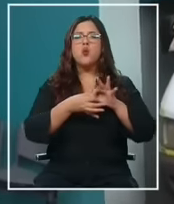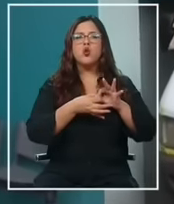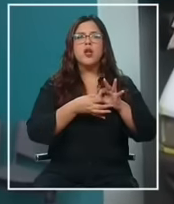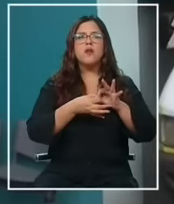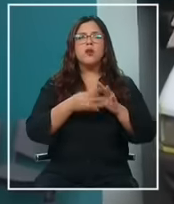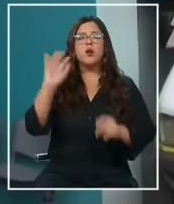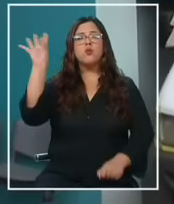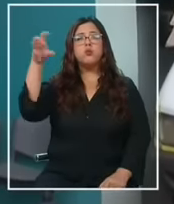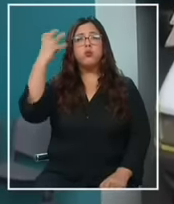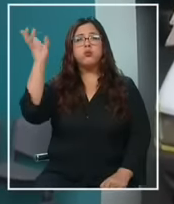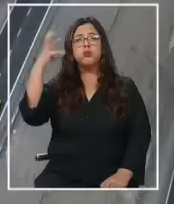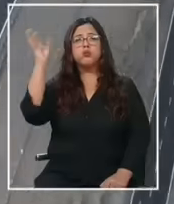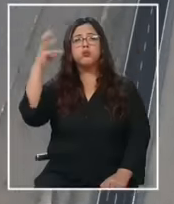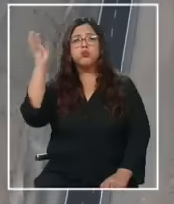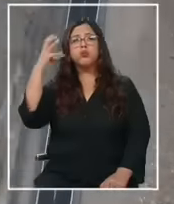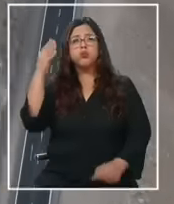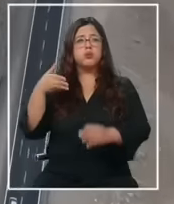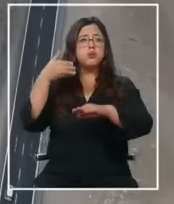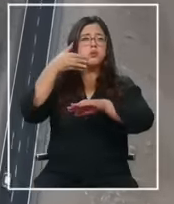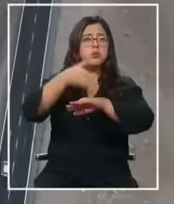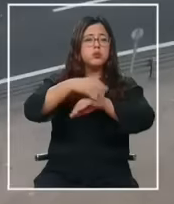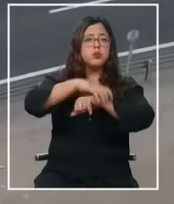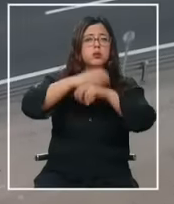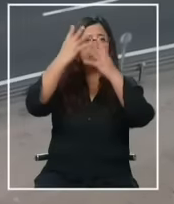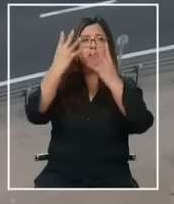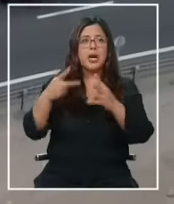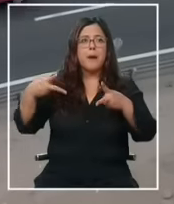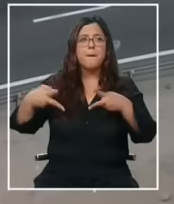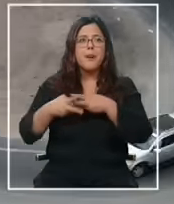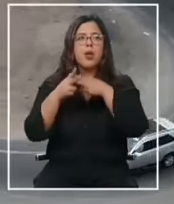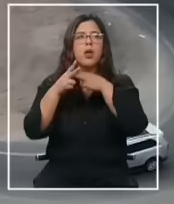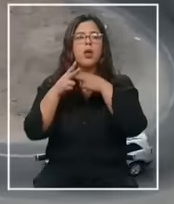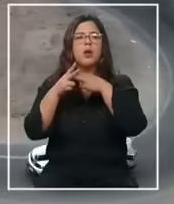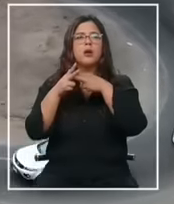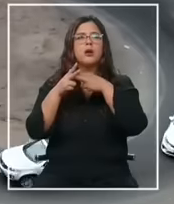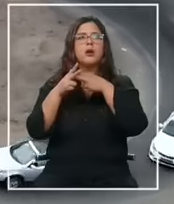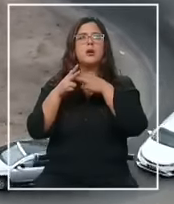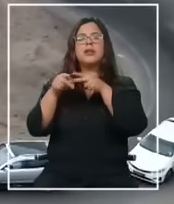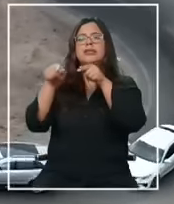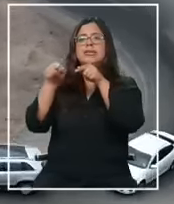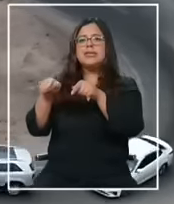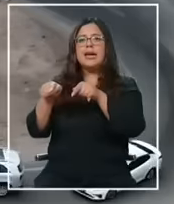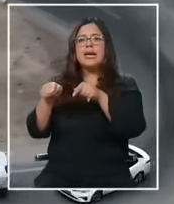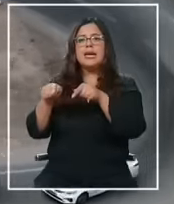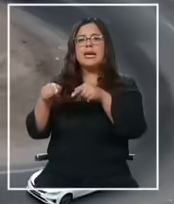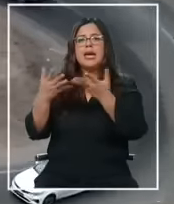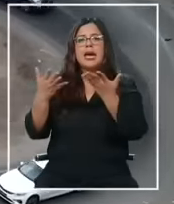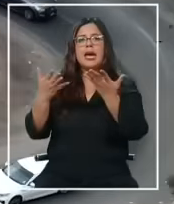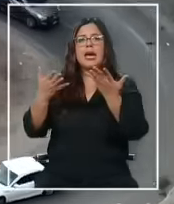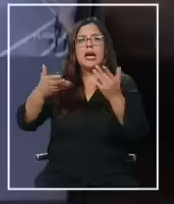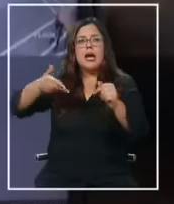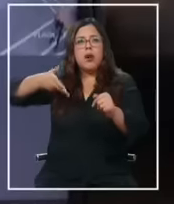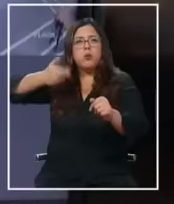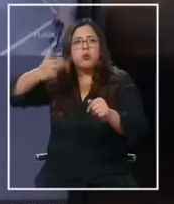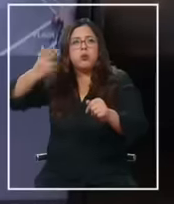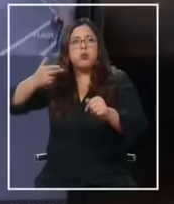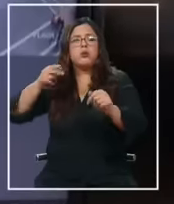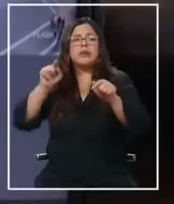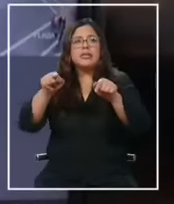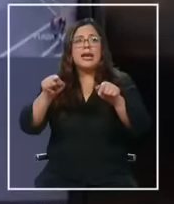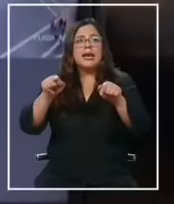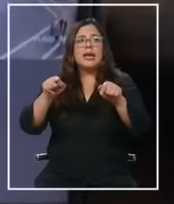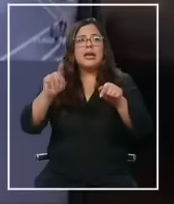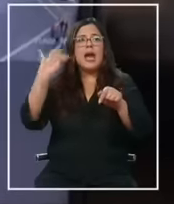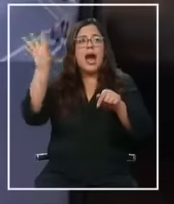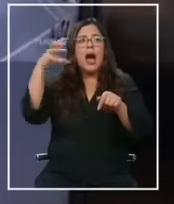nuestra ambulancia en un procedimiento de la cárcel fue interceptada. Y ahí fueron agredidos a balazo y afortunadamente en